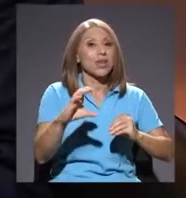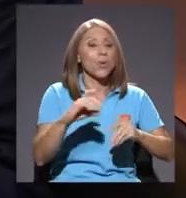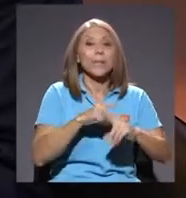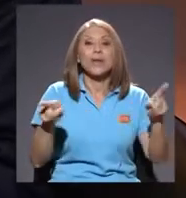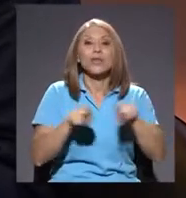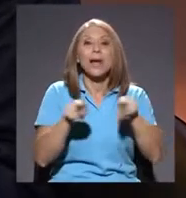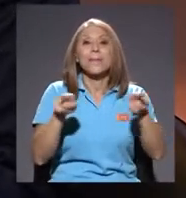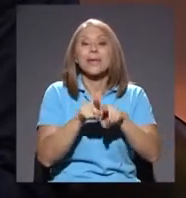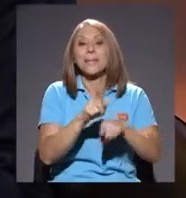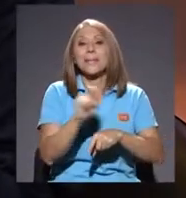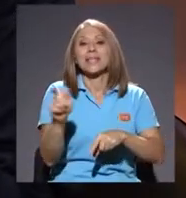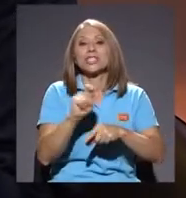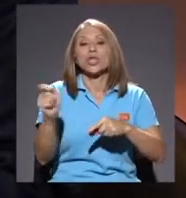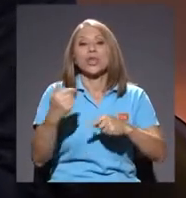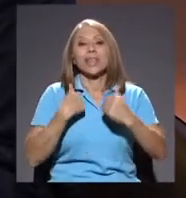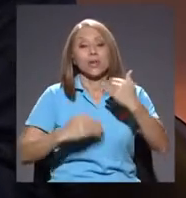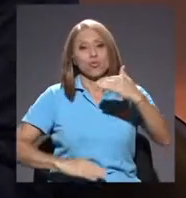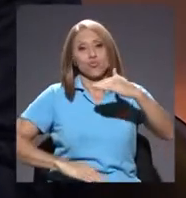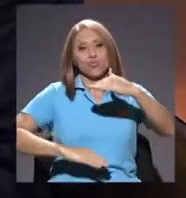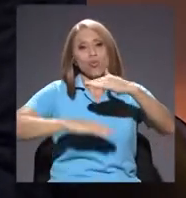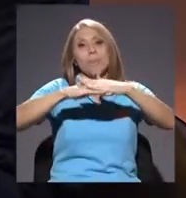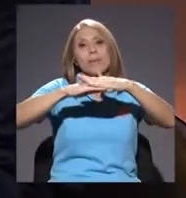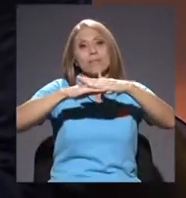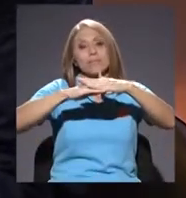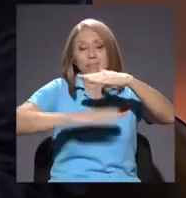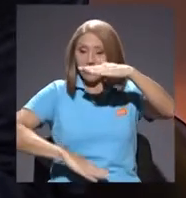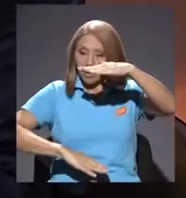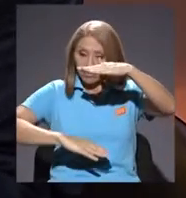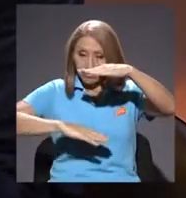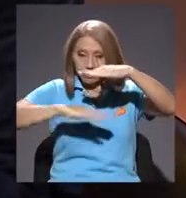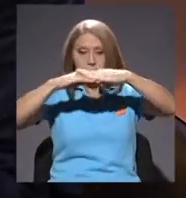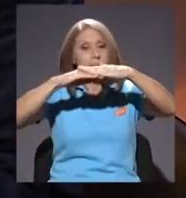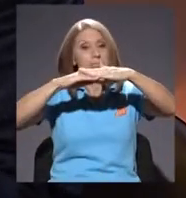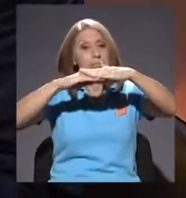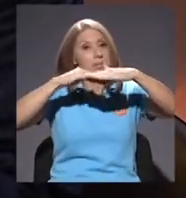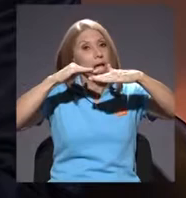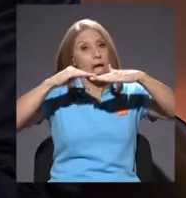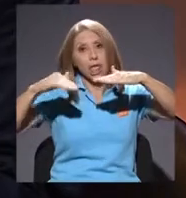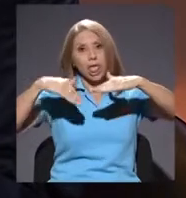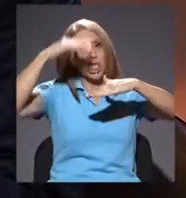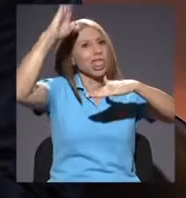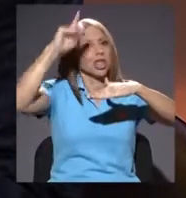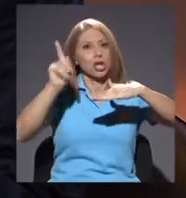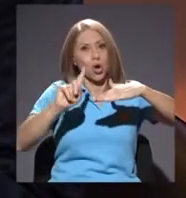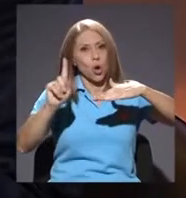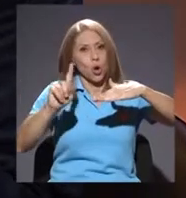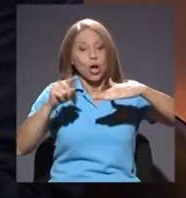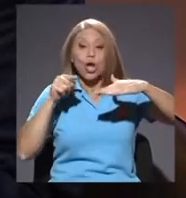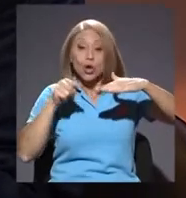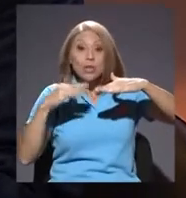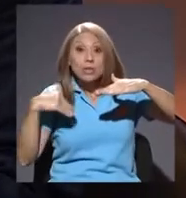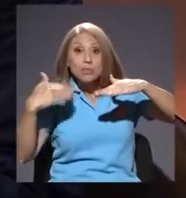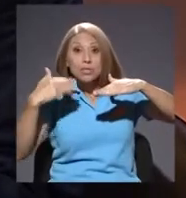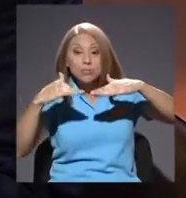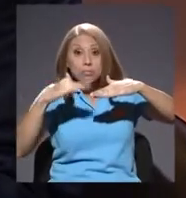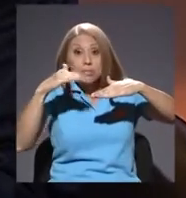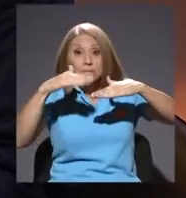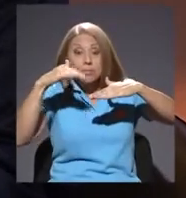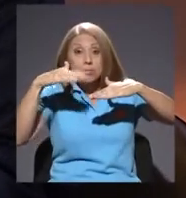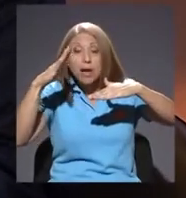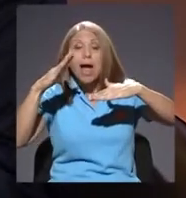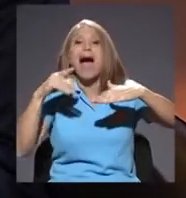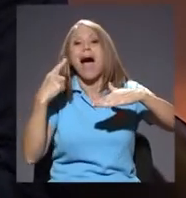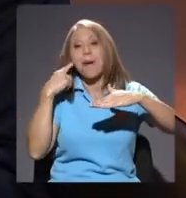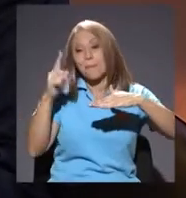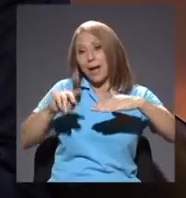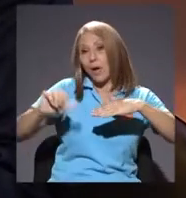y mediante ese tope se alimentan las pensiones de las personas que van a tener una pensión mínima a la cual nunca podrían aspirar